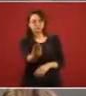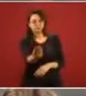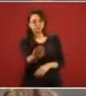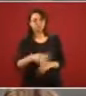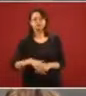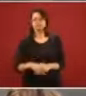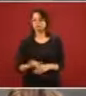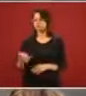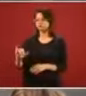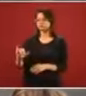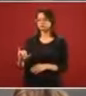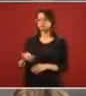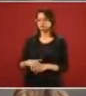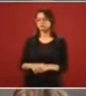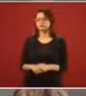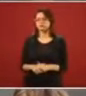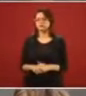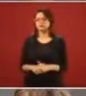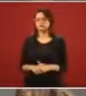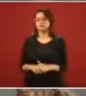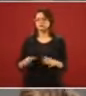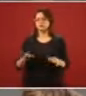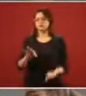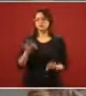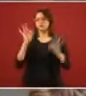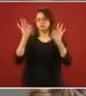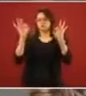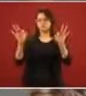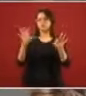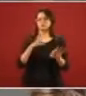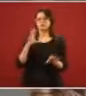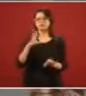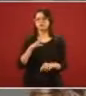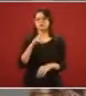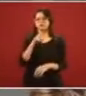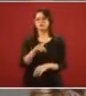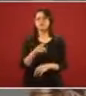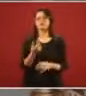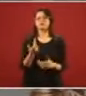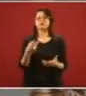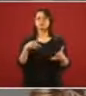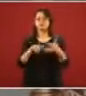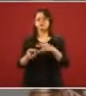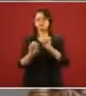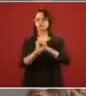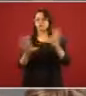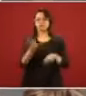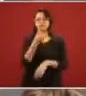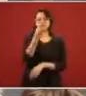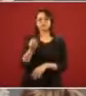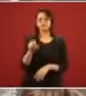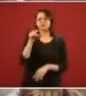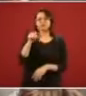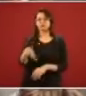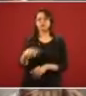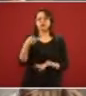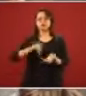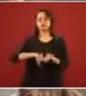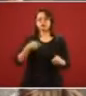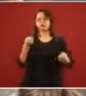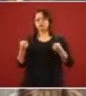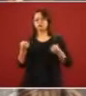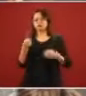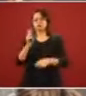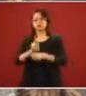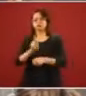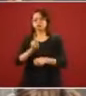Entonces… Este es un documento público, está en el portal de obligaciones de transparencia, sí. Es el reporte del órgano interno de control, ahí